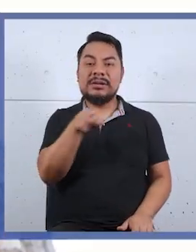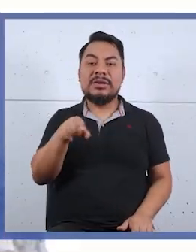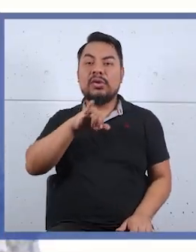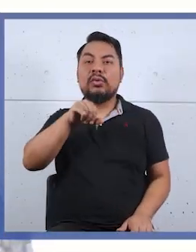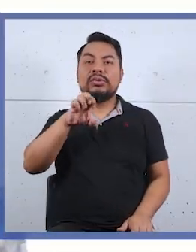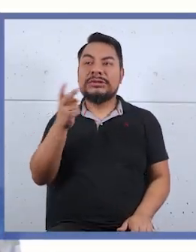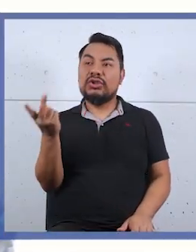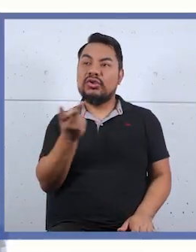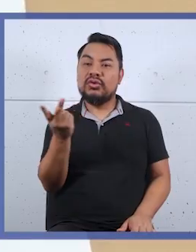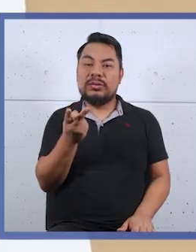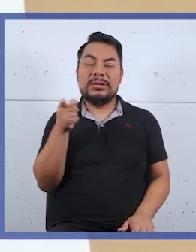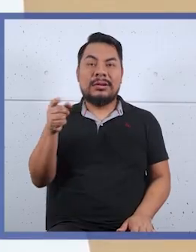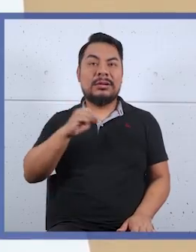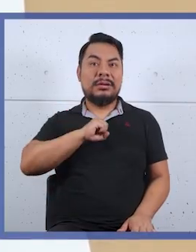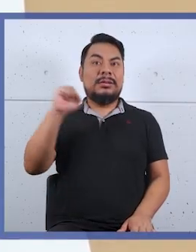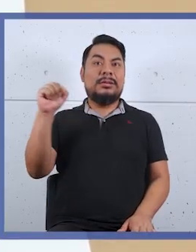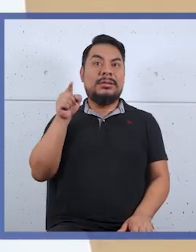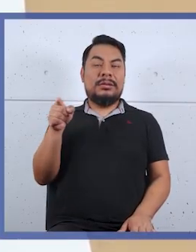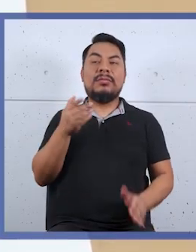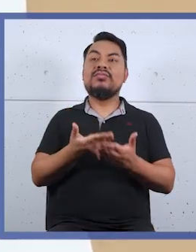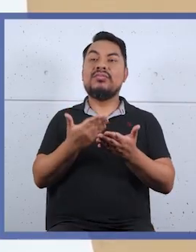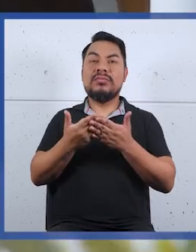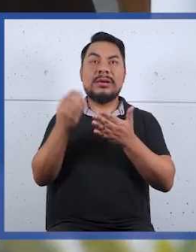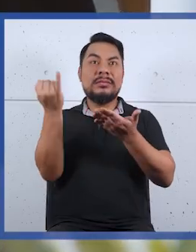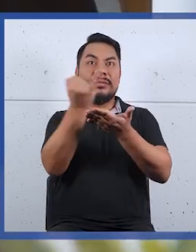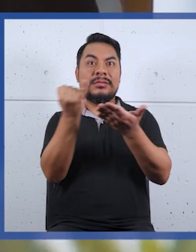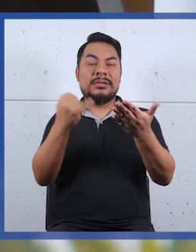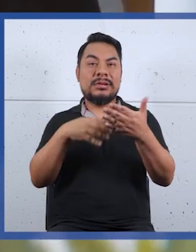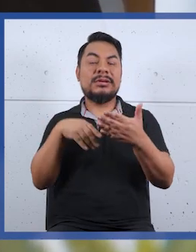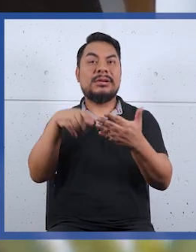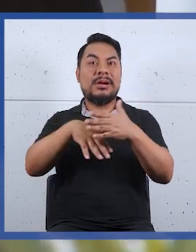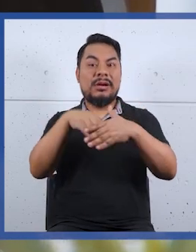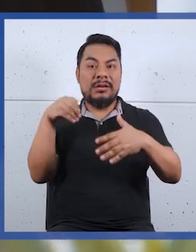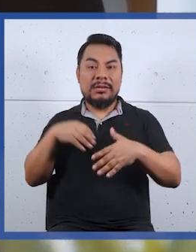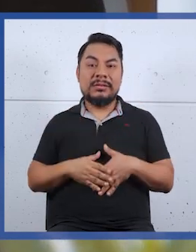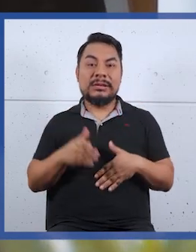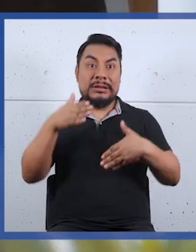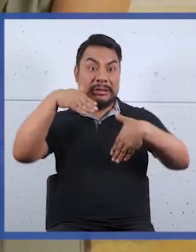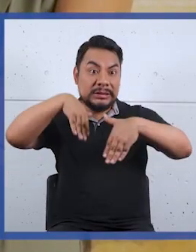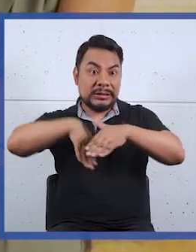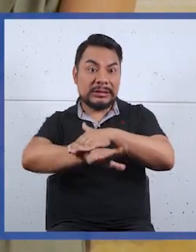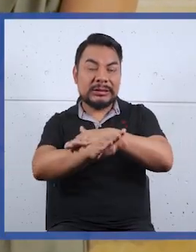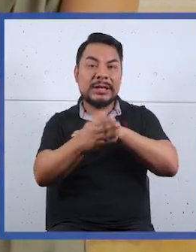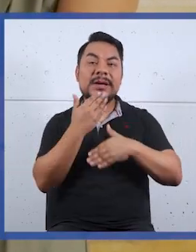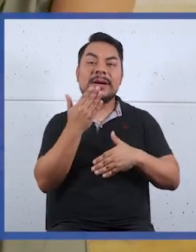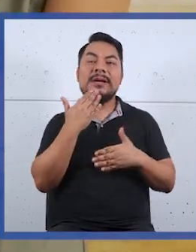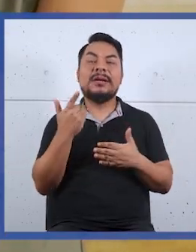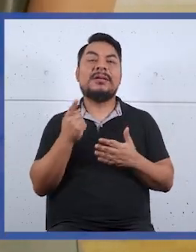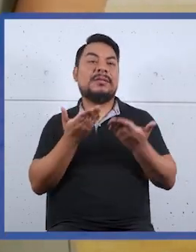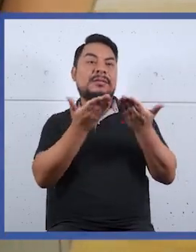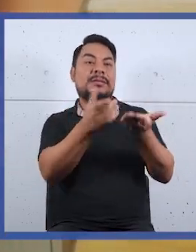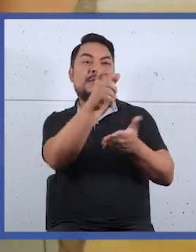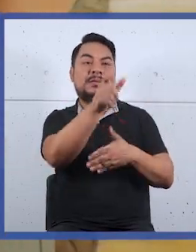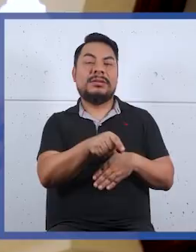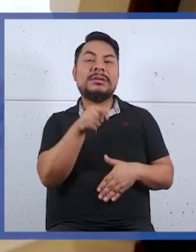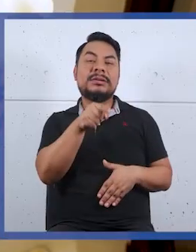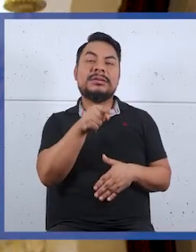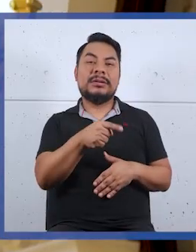José Álvarez Calderón. Ellos ganaron la propuesta del diseño exterior y la ornamentación interna se la